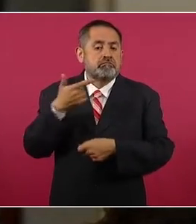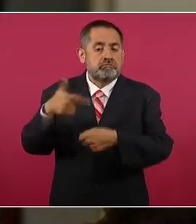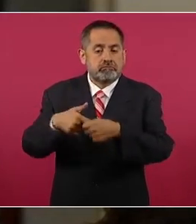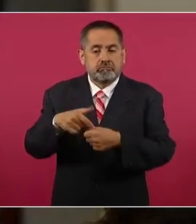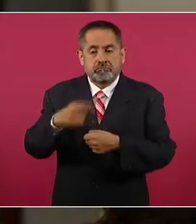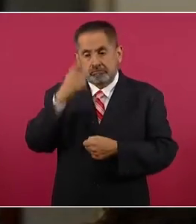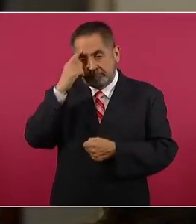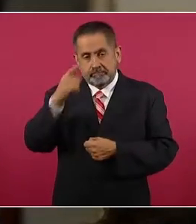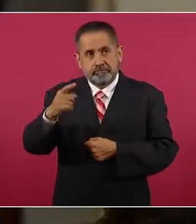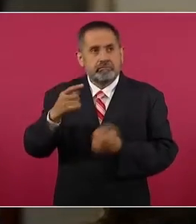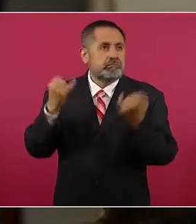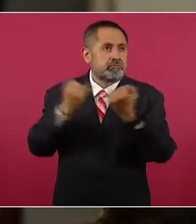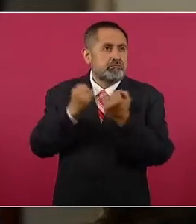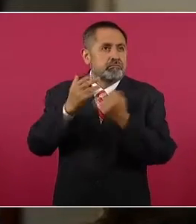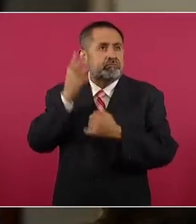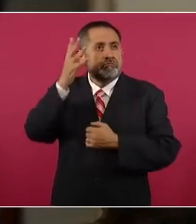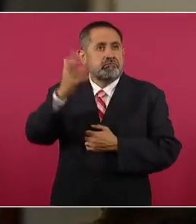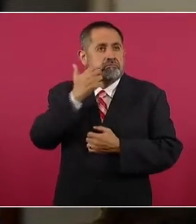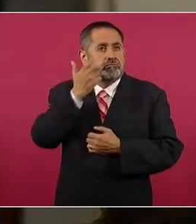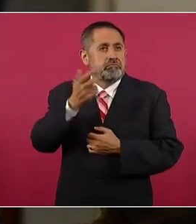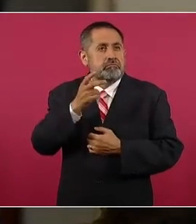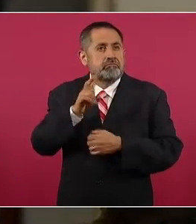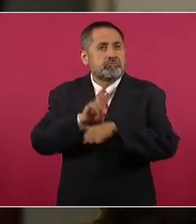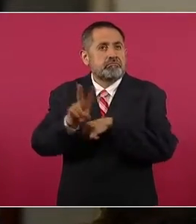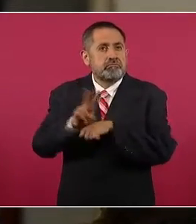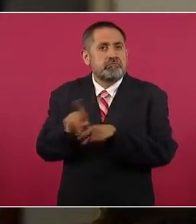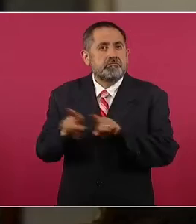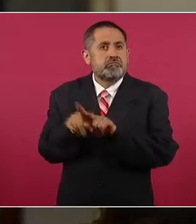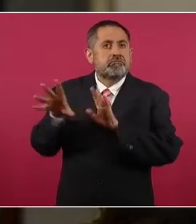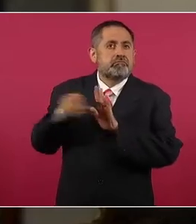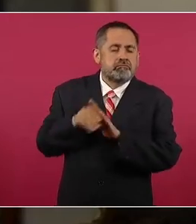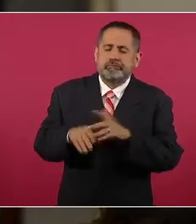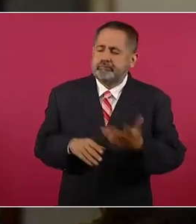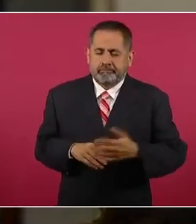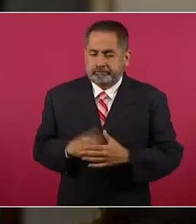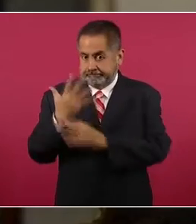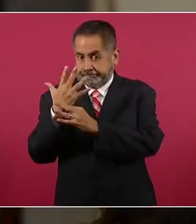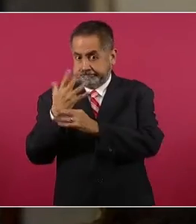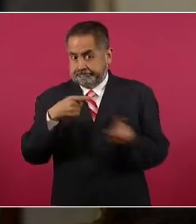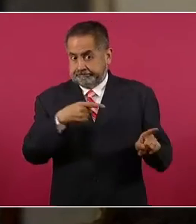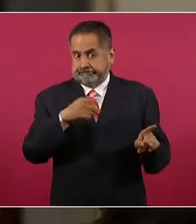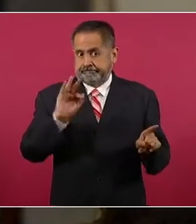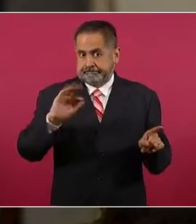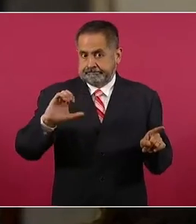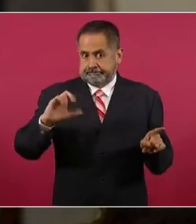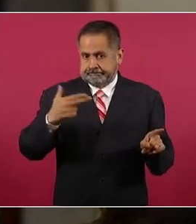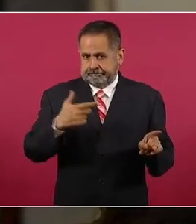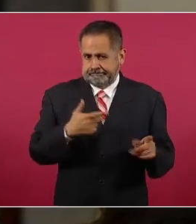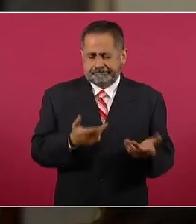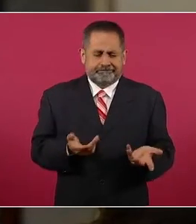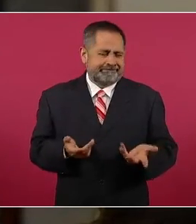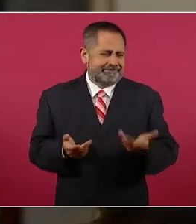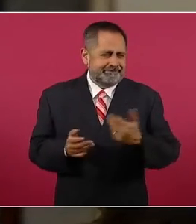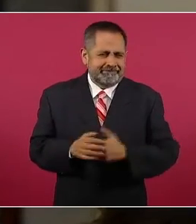a ser Venezuela. Esto lo dijo en marzo pasado, pero me da mucho,